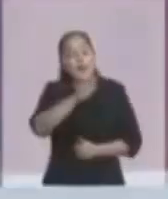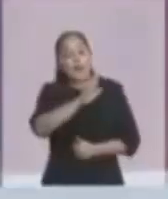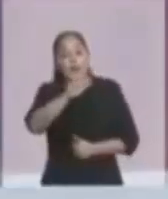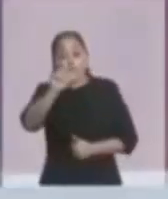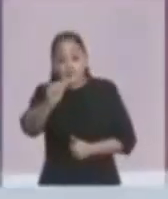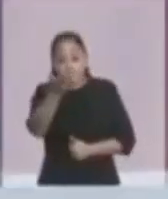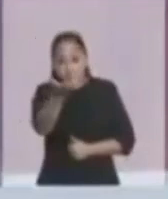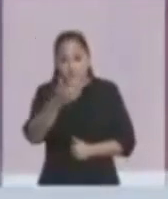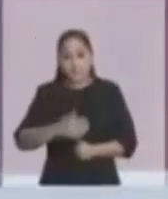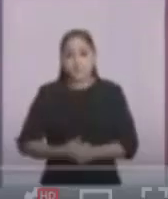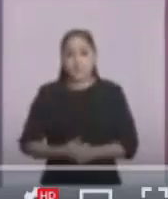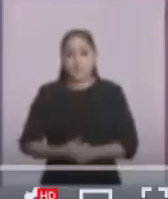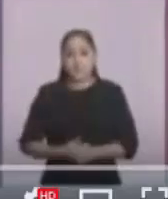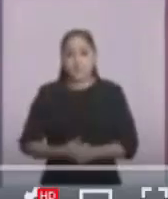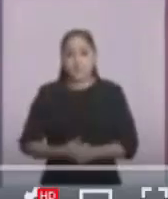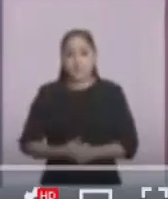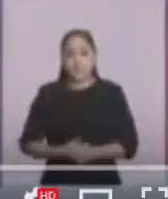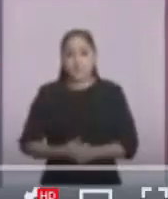¡No! ¡Y sale